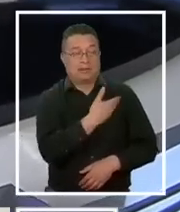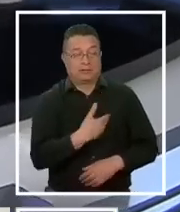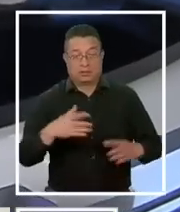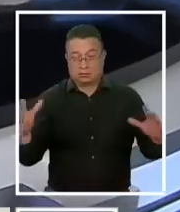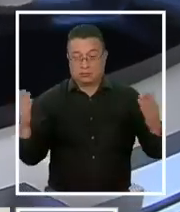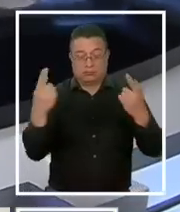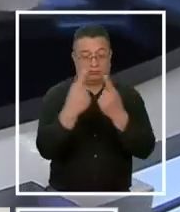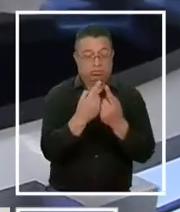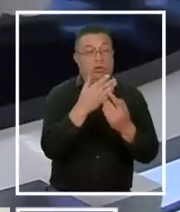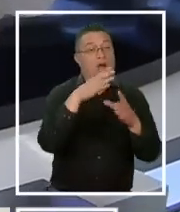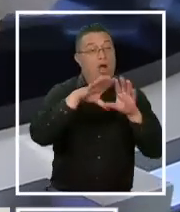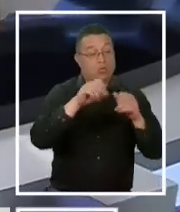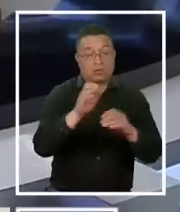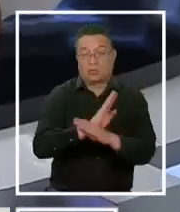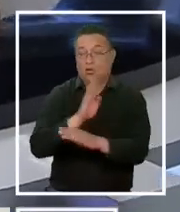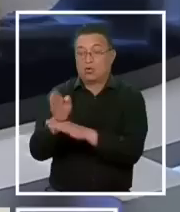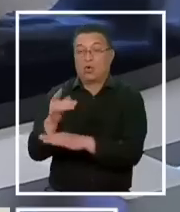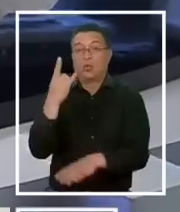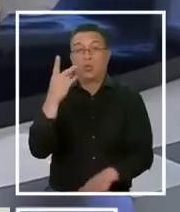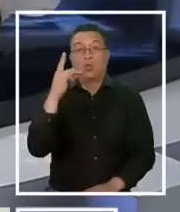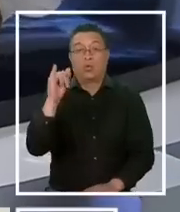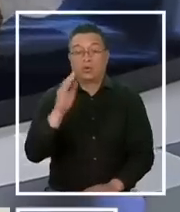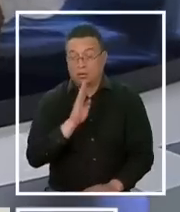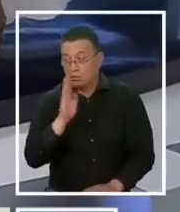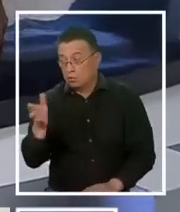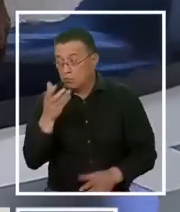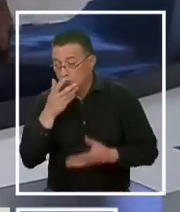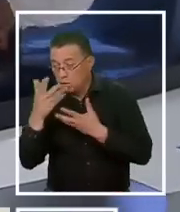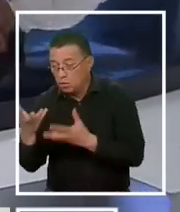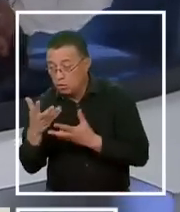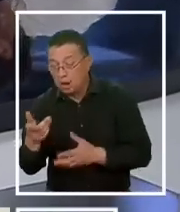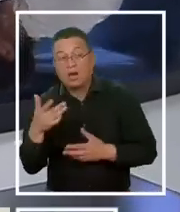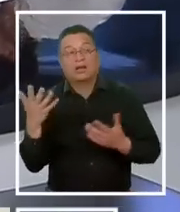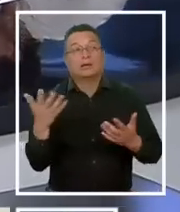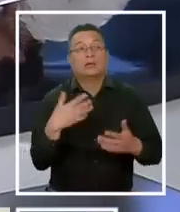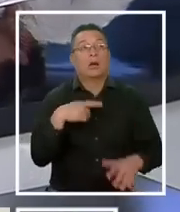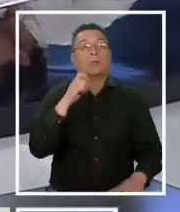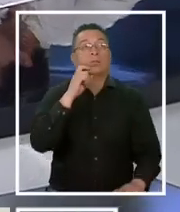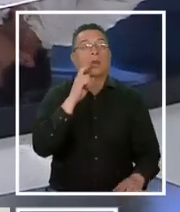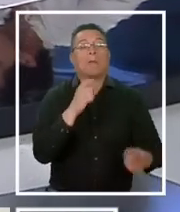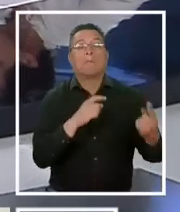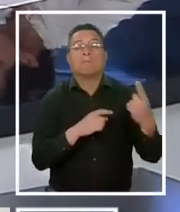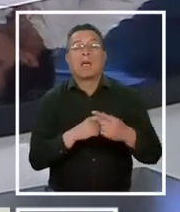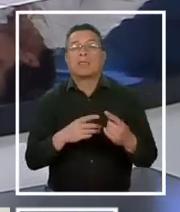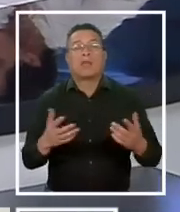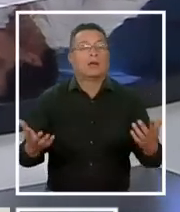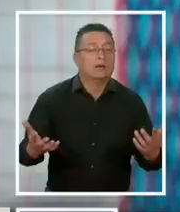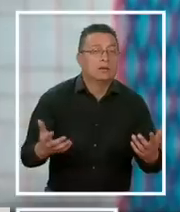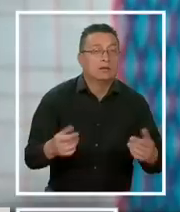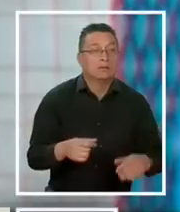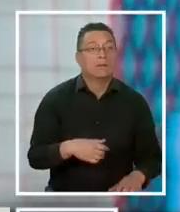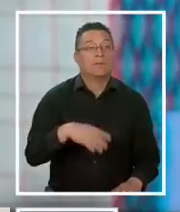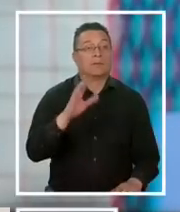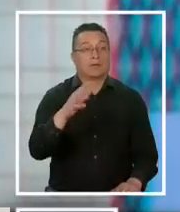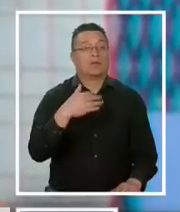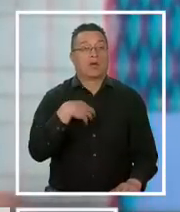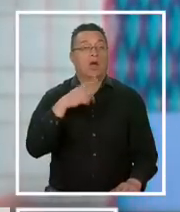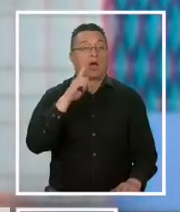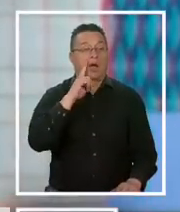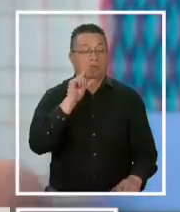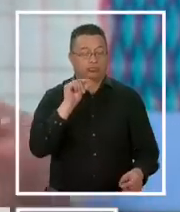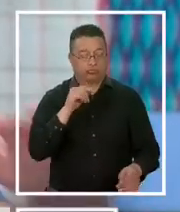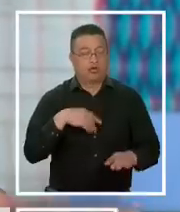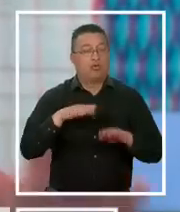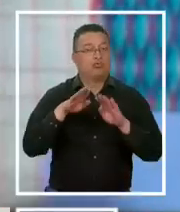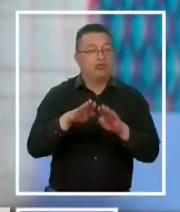llegaron a un acuerdo fue a la udía Aparentemente y en la udi le dijeron quién lo mandó usted mira tengo poquito piso que